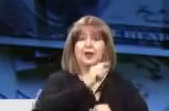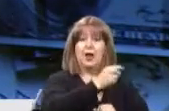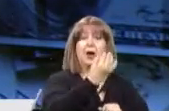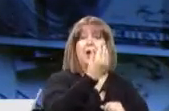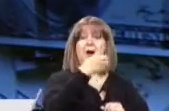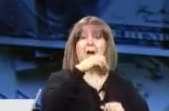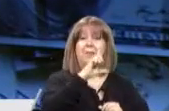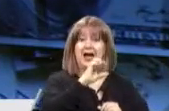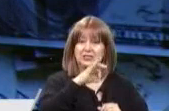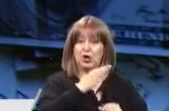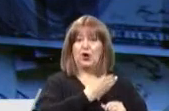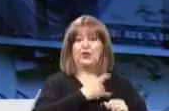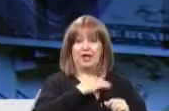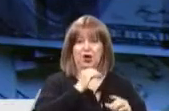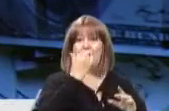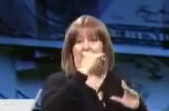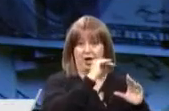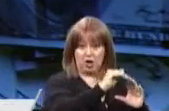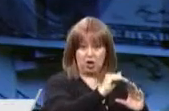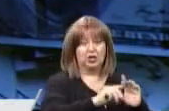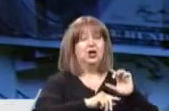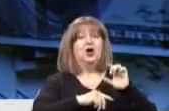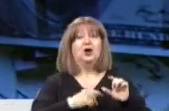riesgo. Entonces la idea es amortiguar lo que más se pueda el riesgo.